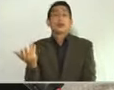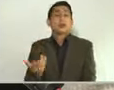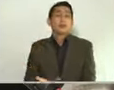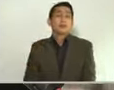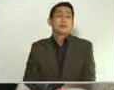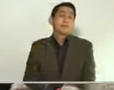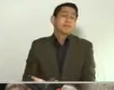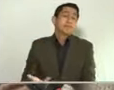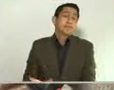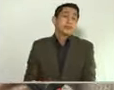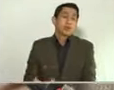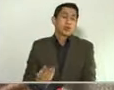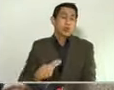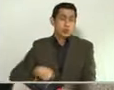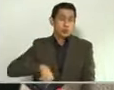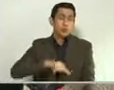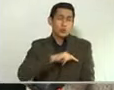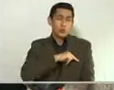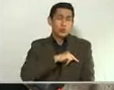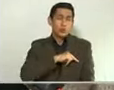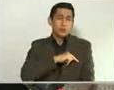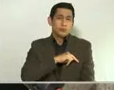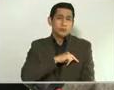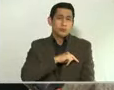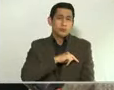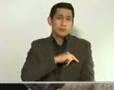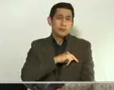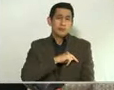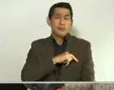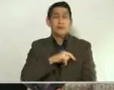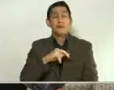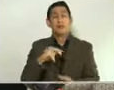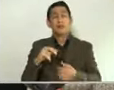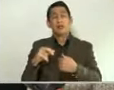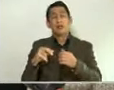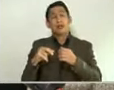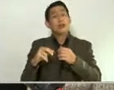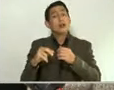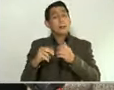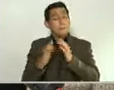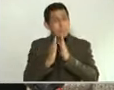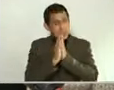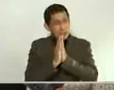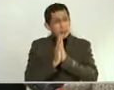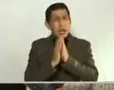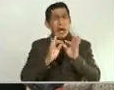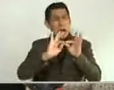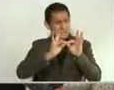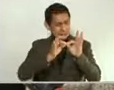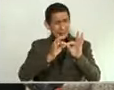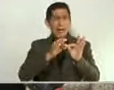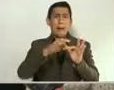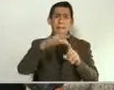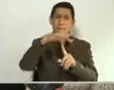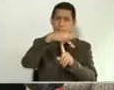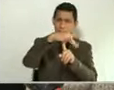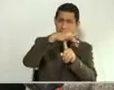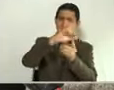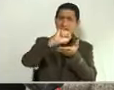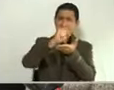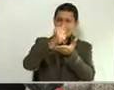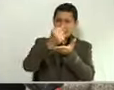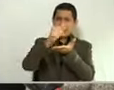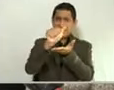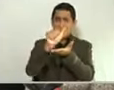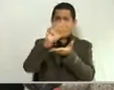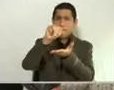hacer. Hemos pedido que se nos dé la competencia para poder mantener estos parques junto con los recursos y sencillamente no